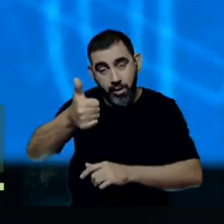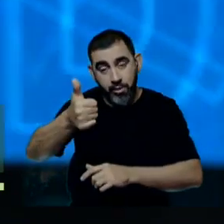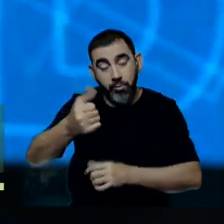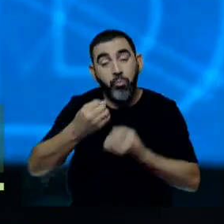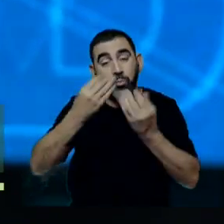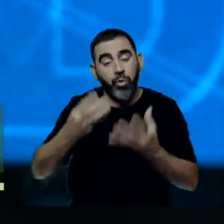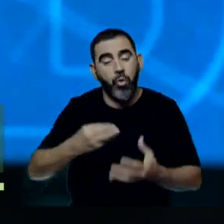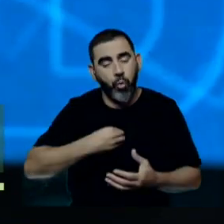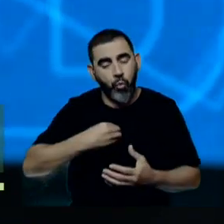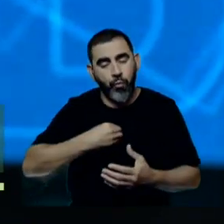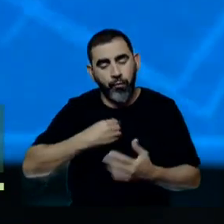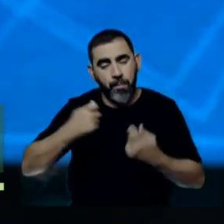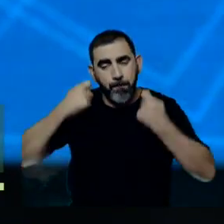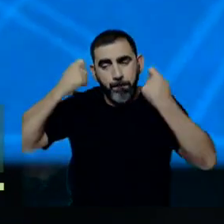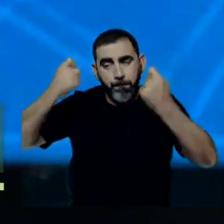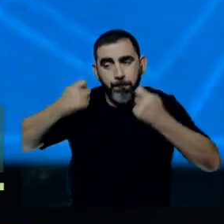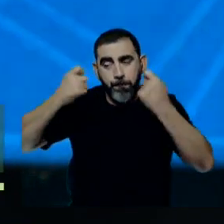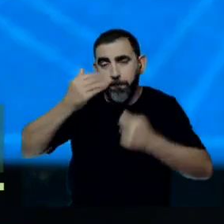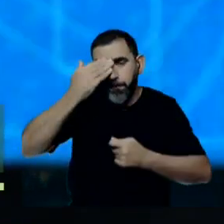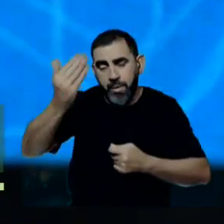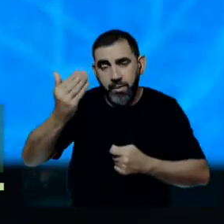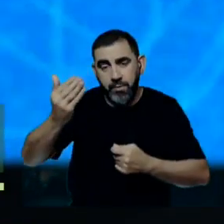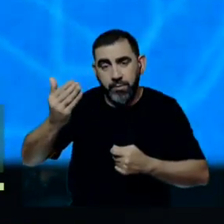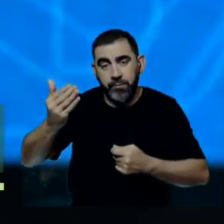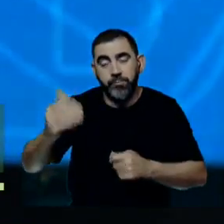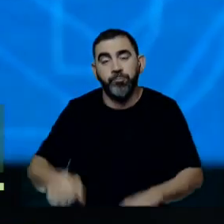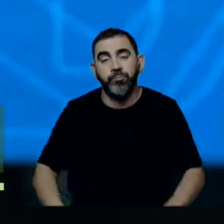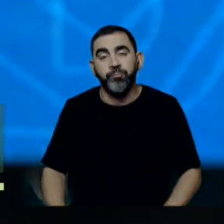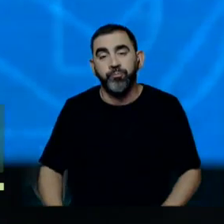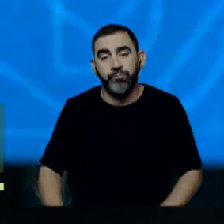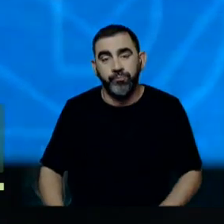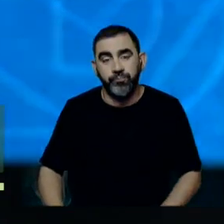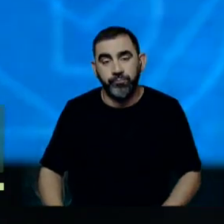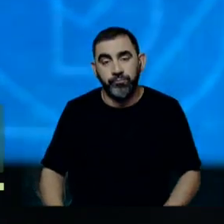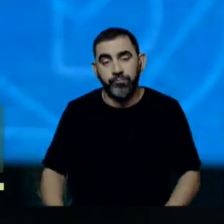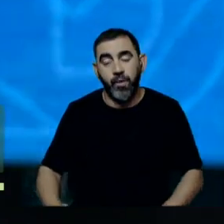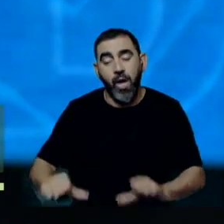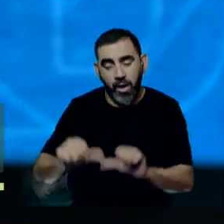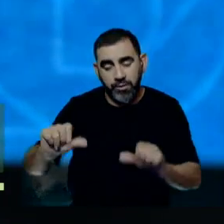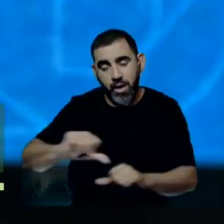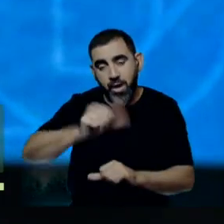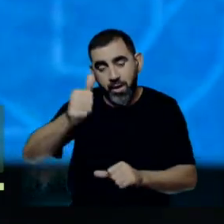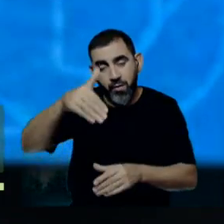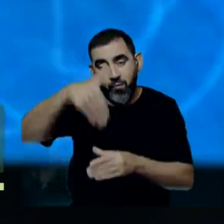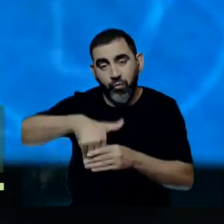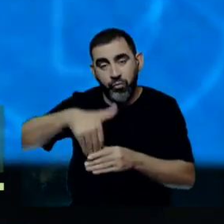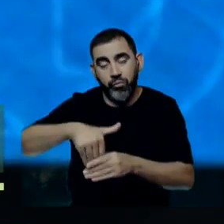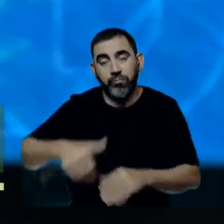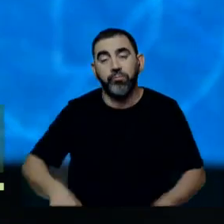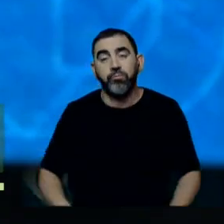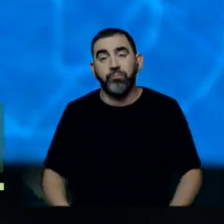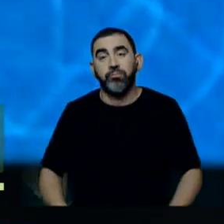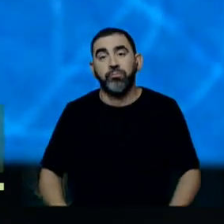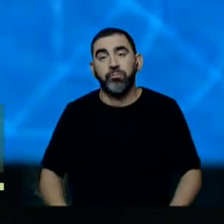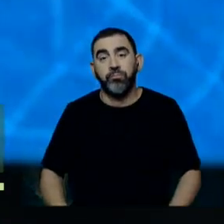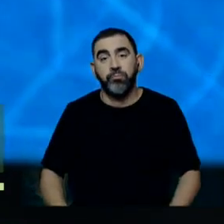porque confío en que la militancia Frente Amplista nos va a hacer ganar y va a hacer que el Frente Amplio